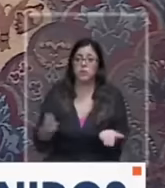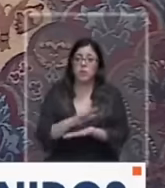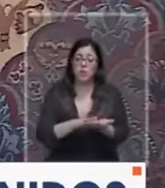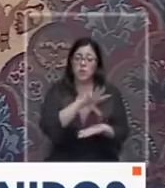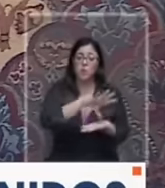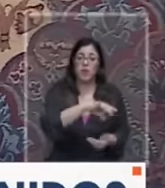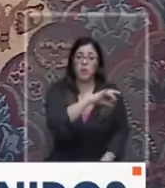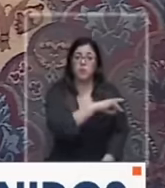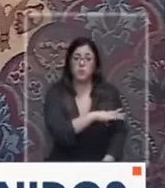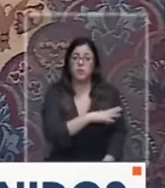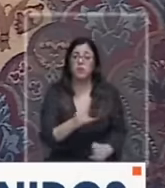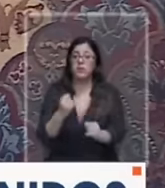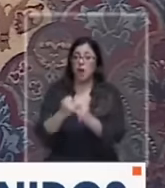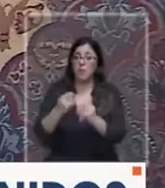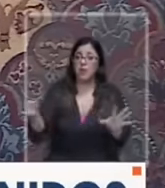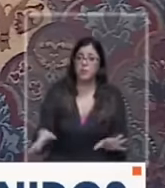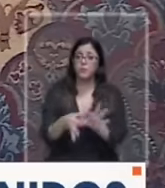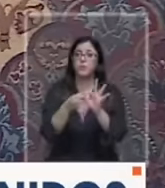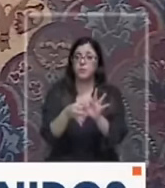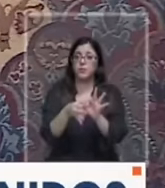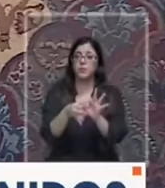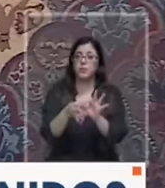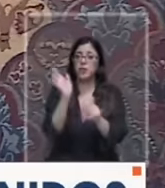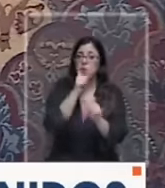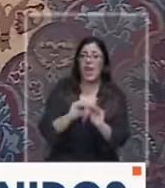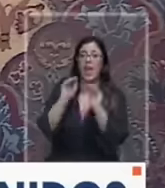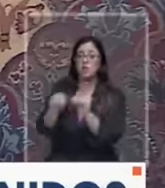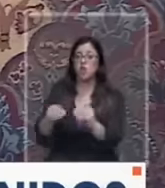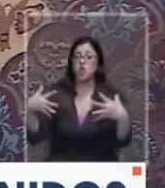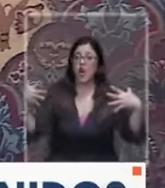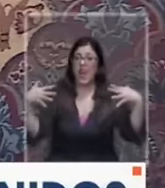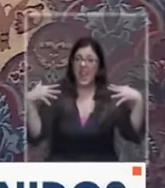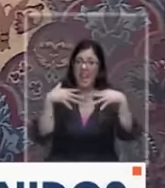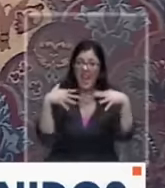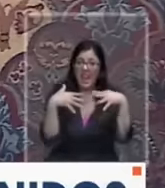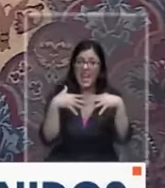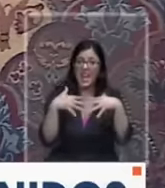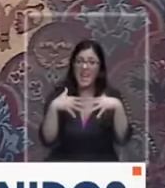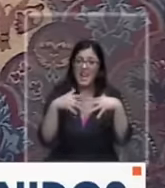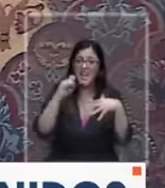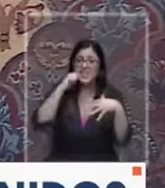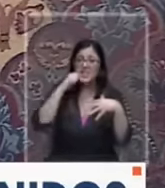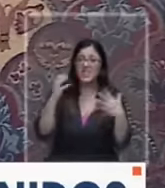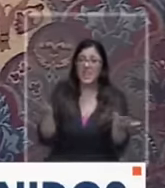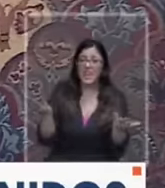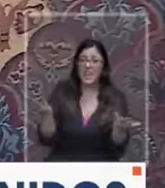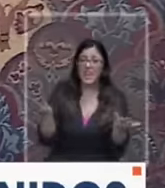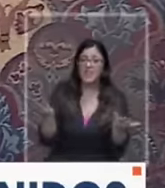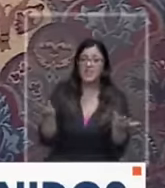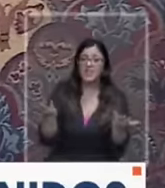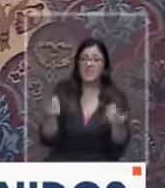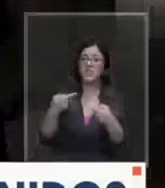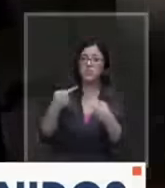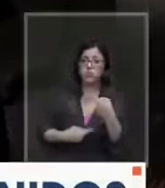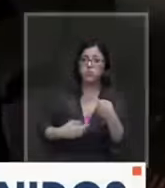chile que es un país amigo no ha apoyado la guerra se genera un disappointment decir un desacuerdo